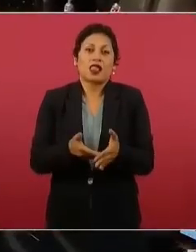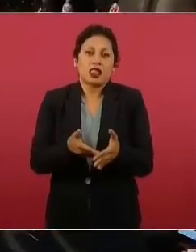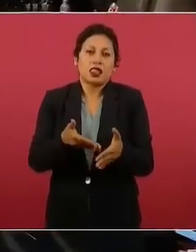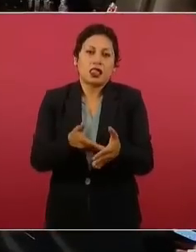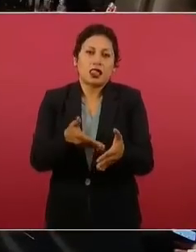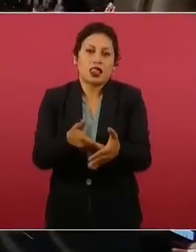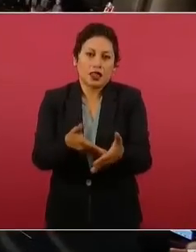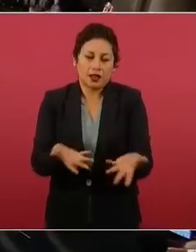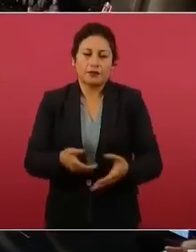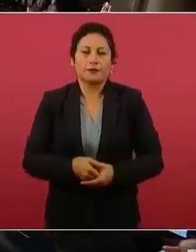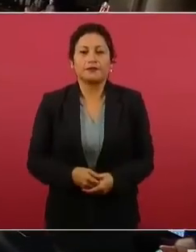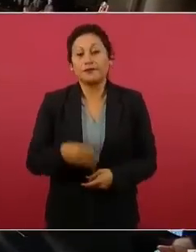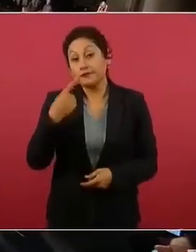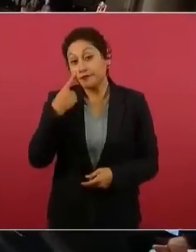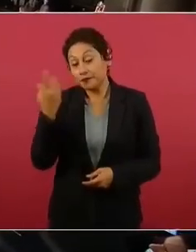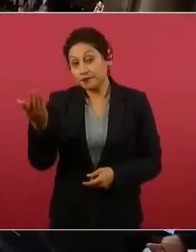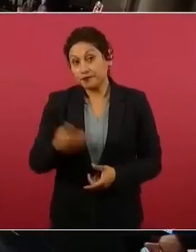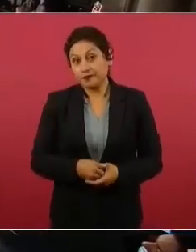Mire, este